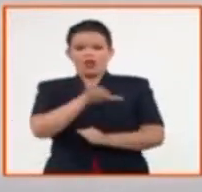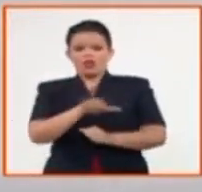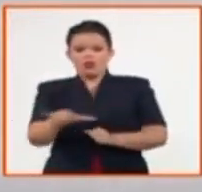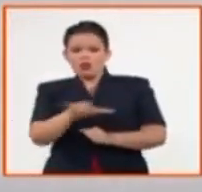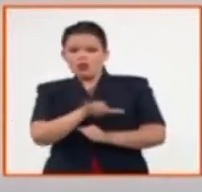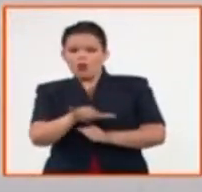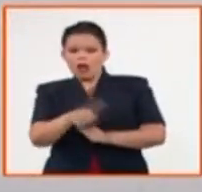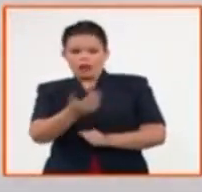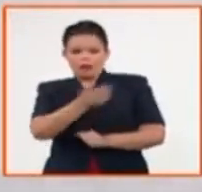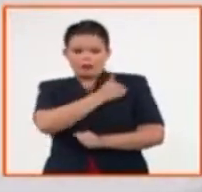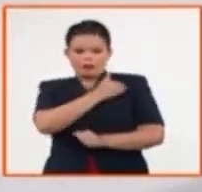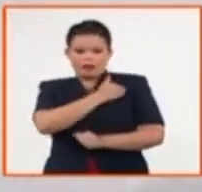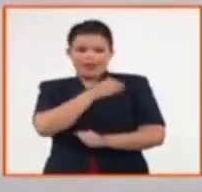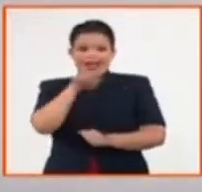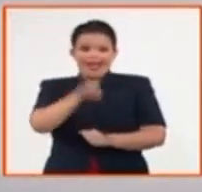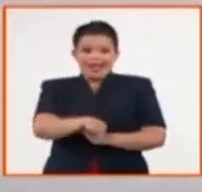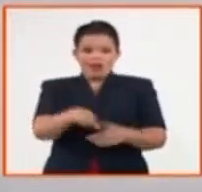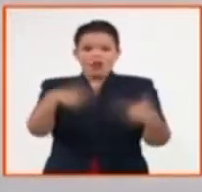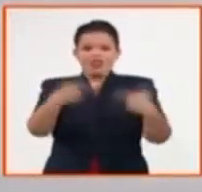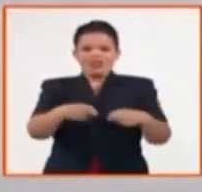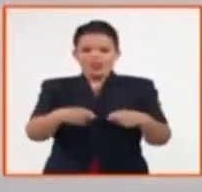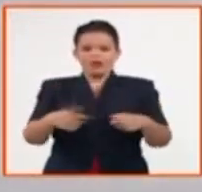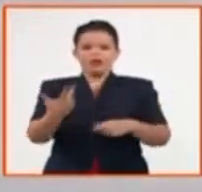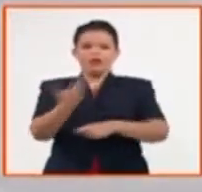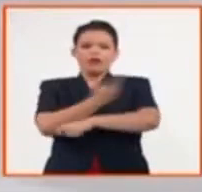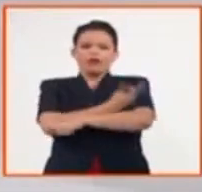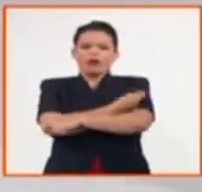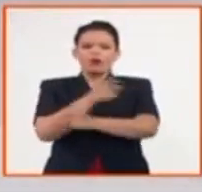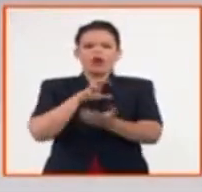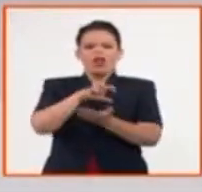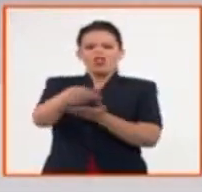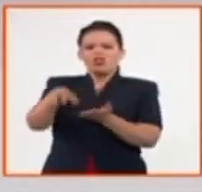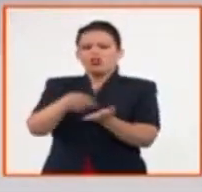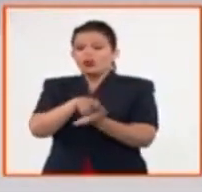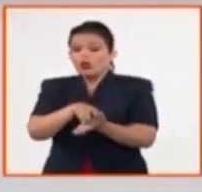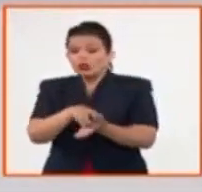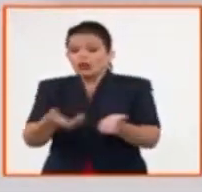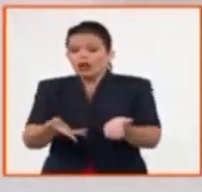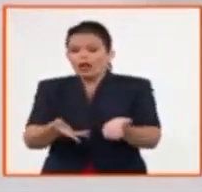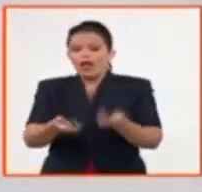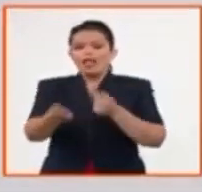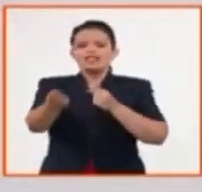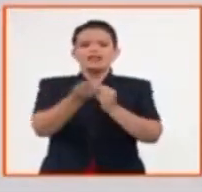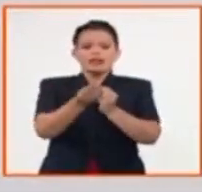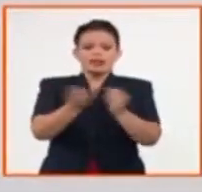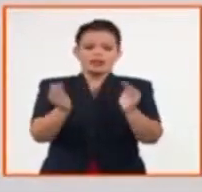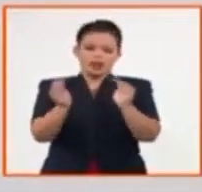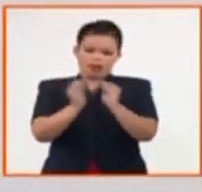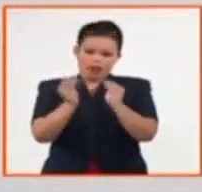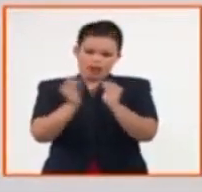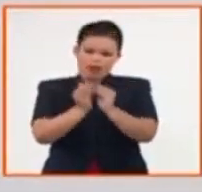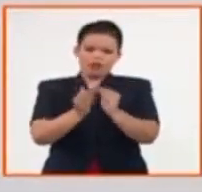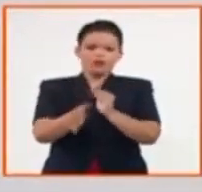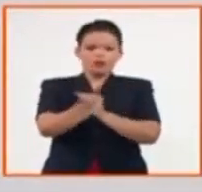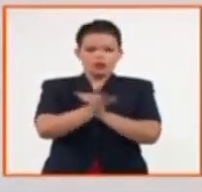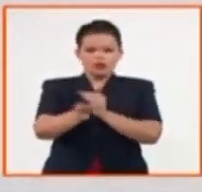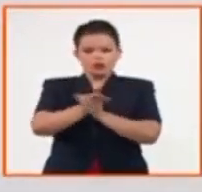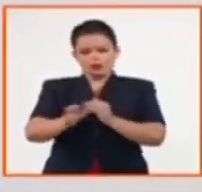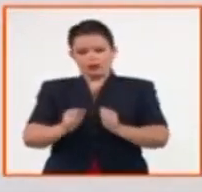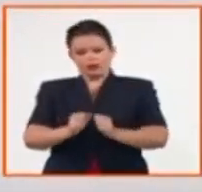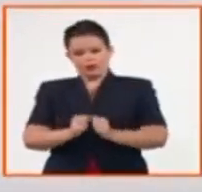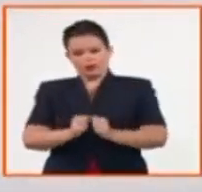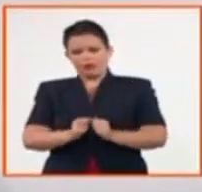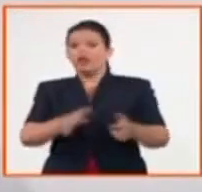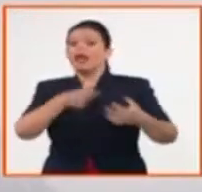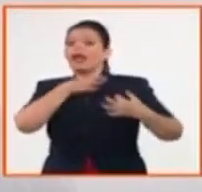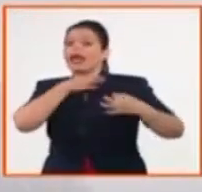vacunan en la zona de residencia, donde viven. Y los que se encuentren fuera de la provincia o en otro municipio, se